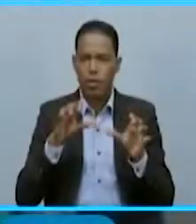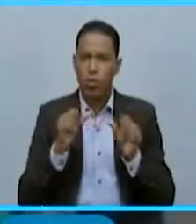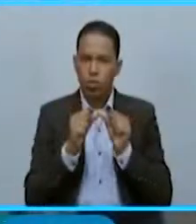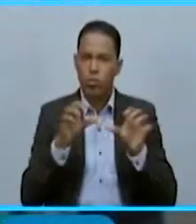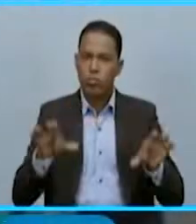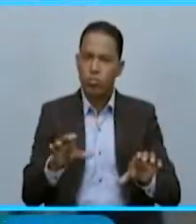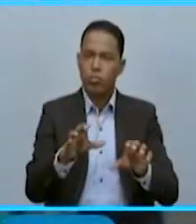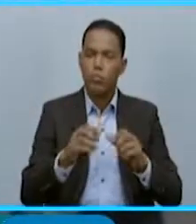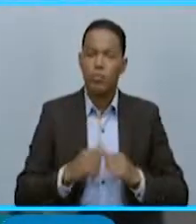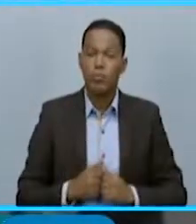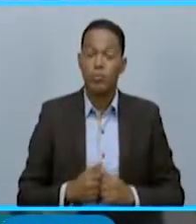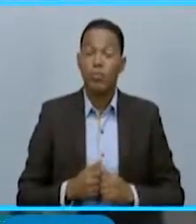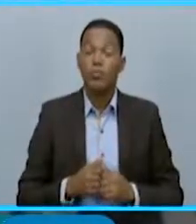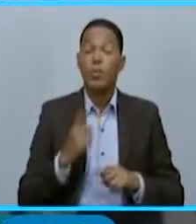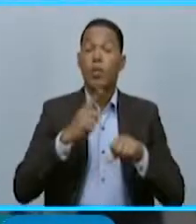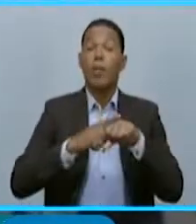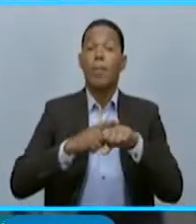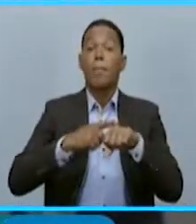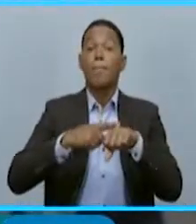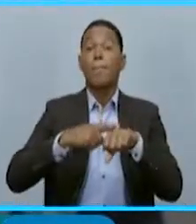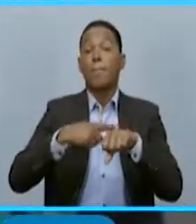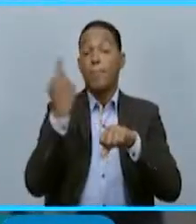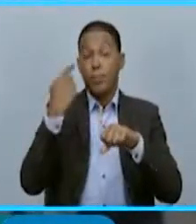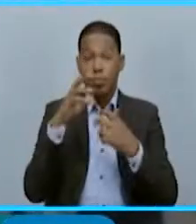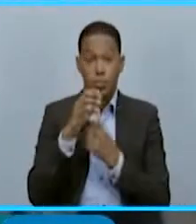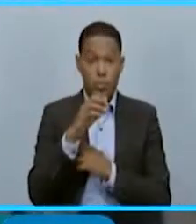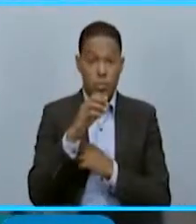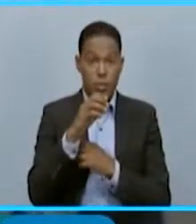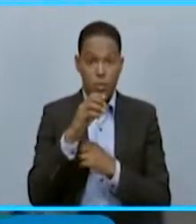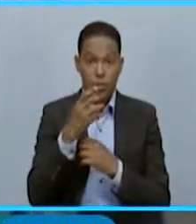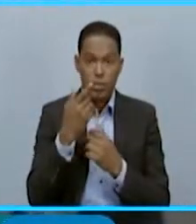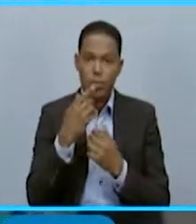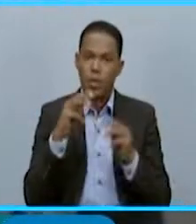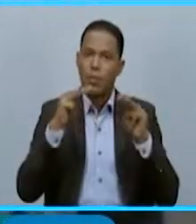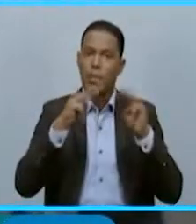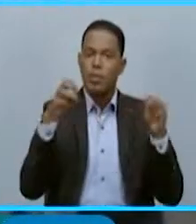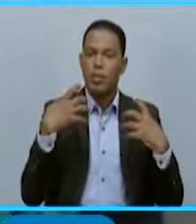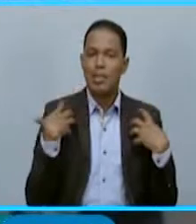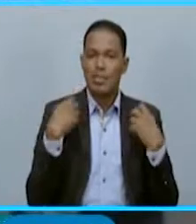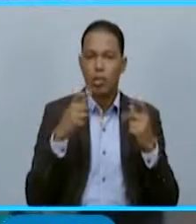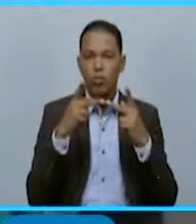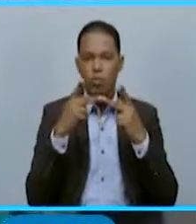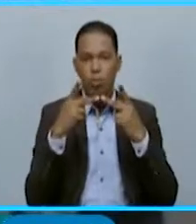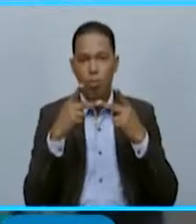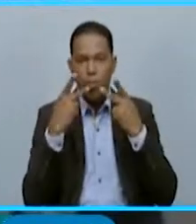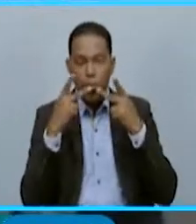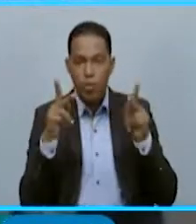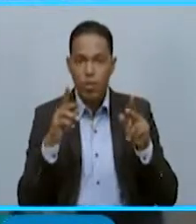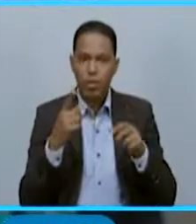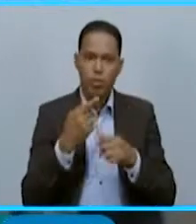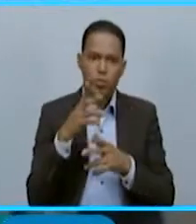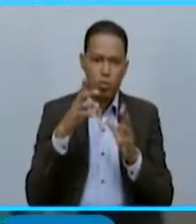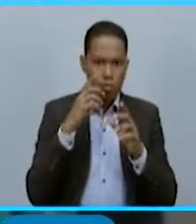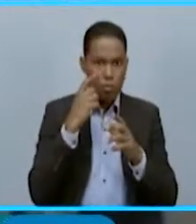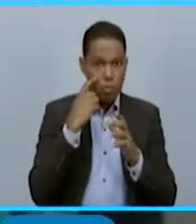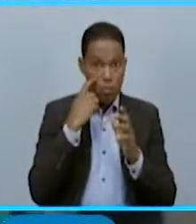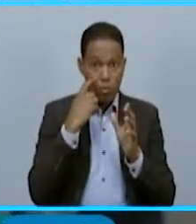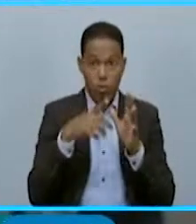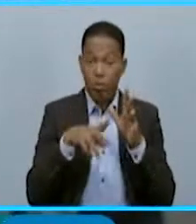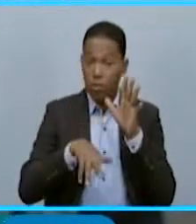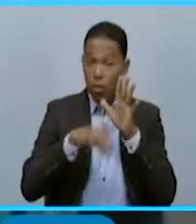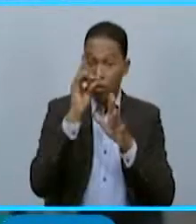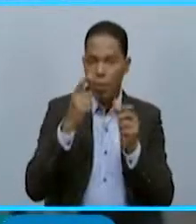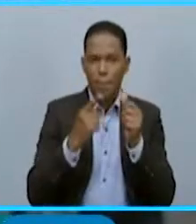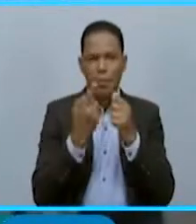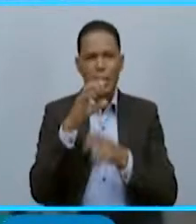Bueno ya lo anunciamos al principio de esta primera emisión de la central de noticias el Ministerio de salud pública confirma el primer caso positivo de cólera